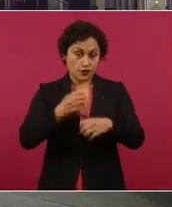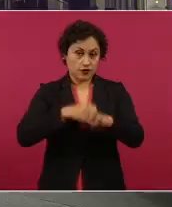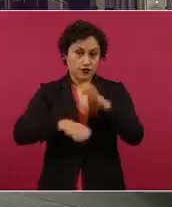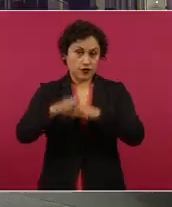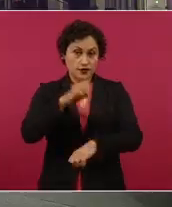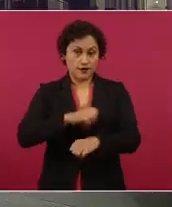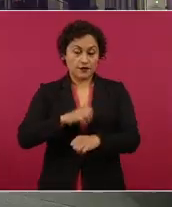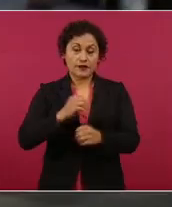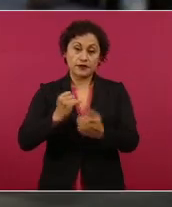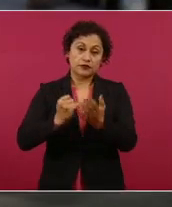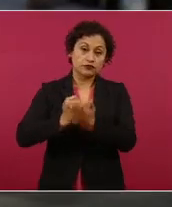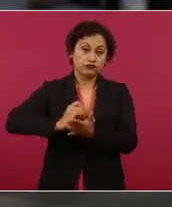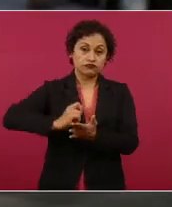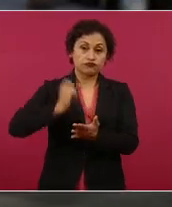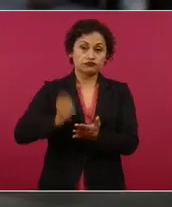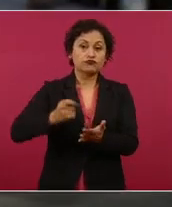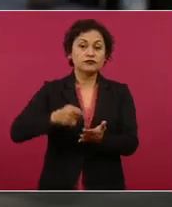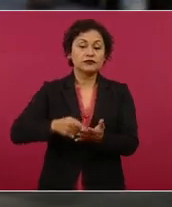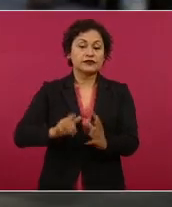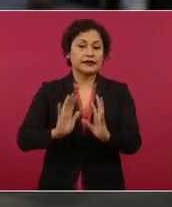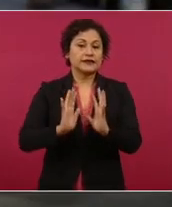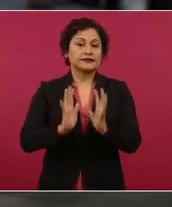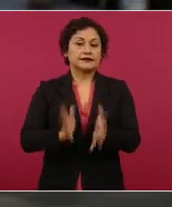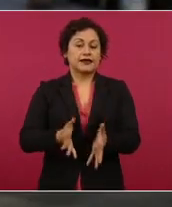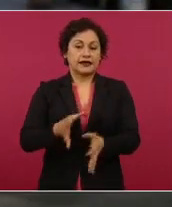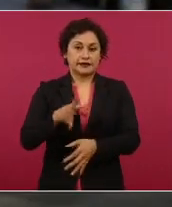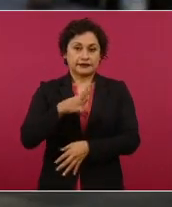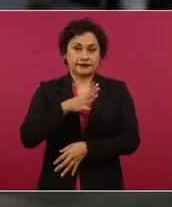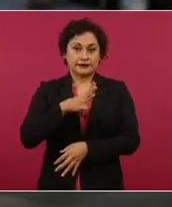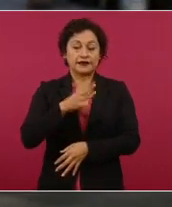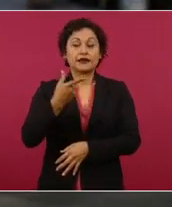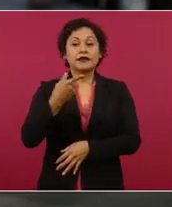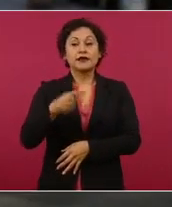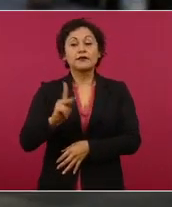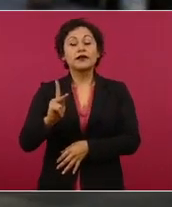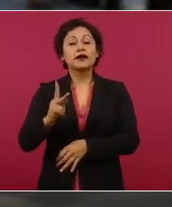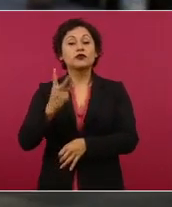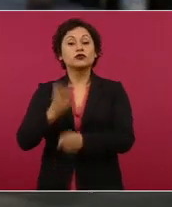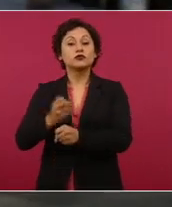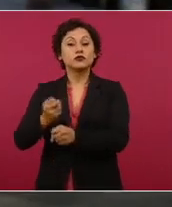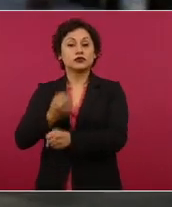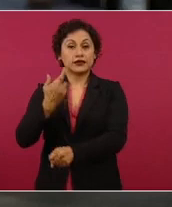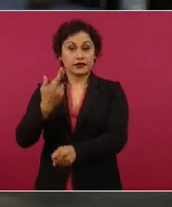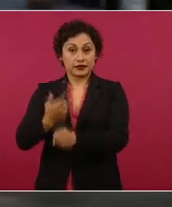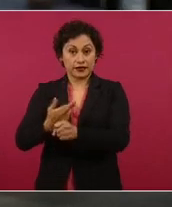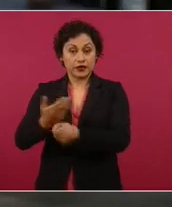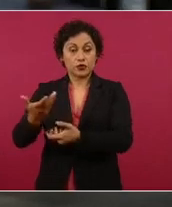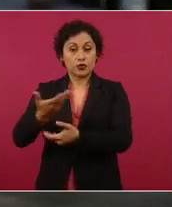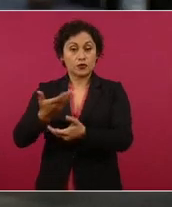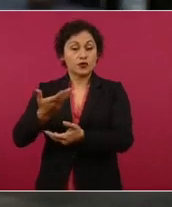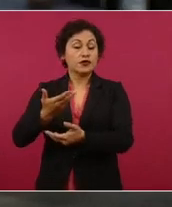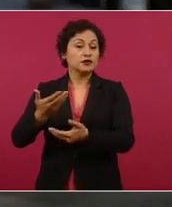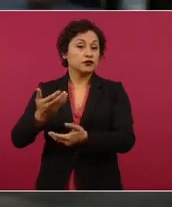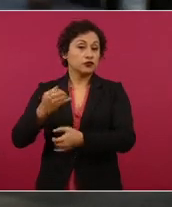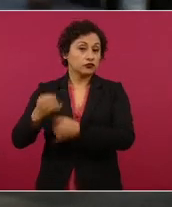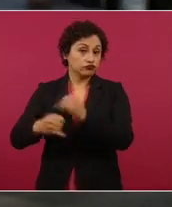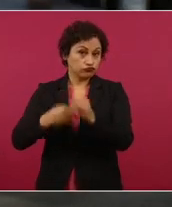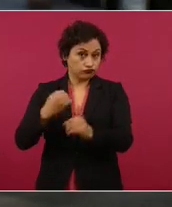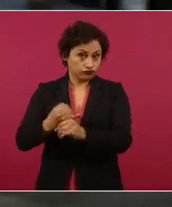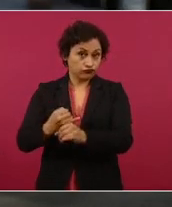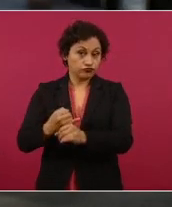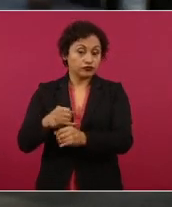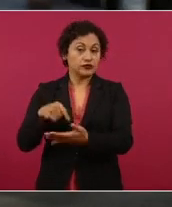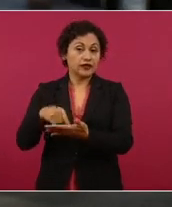sentencia preliminar ya está, es firme. Sin embargo, anunció el subsecretario de Comercio Exterior que no se